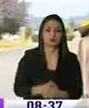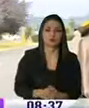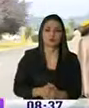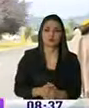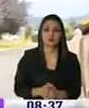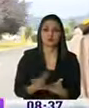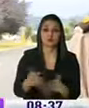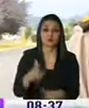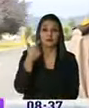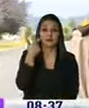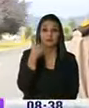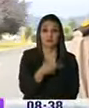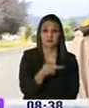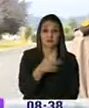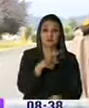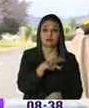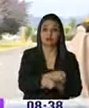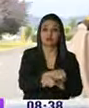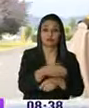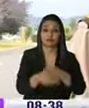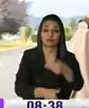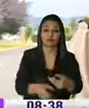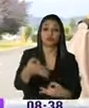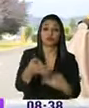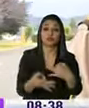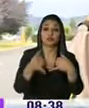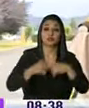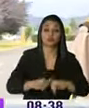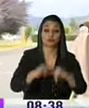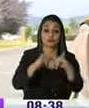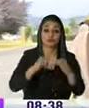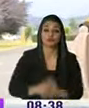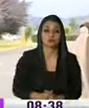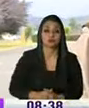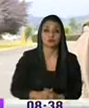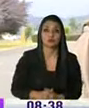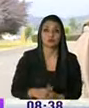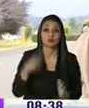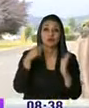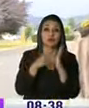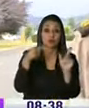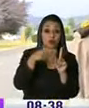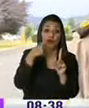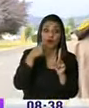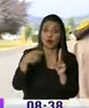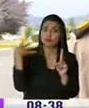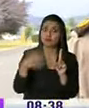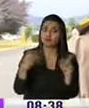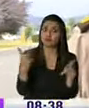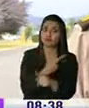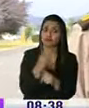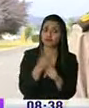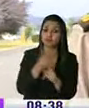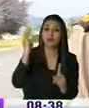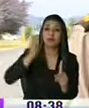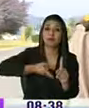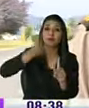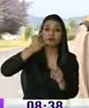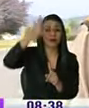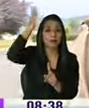Fiscalía, con procesos judiciales. Uno de esos importantes es un alias Amarillo. Este señor fue detenido